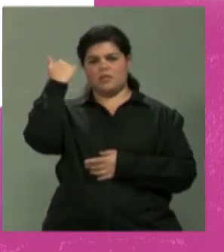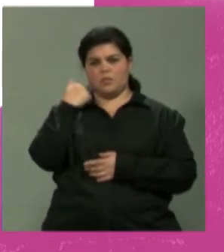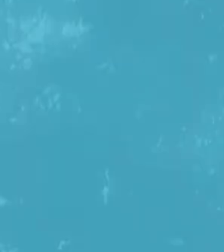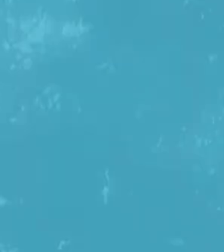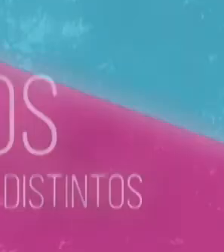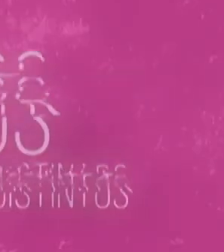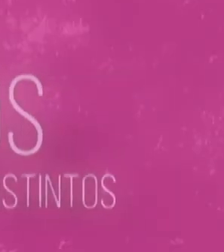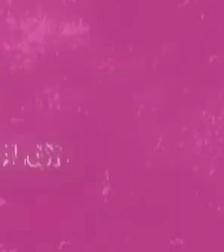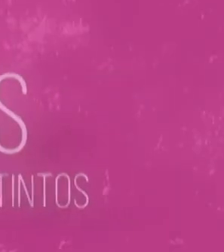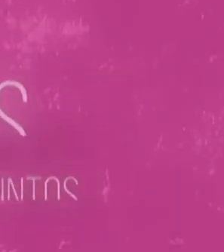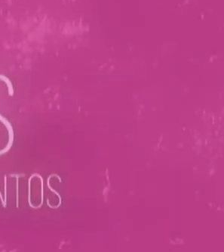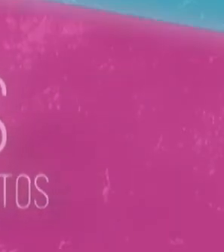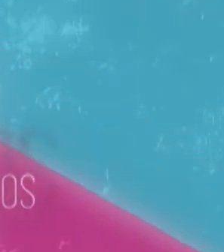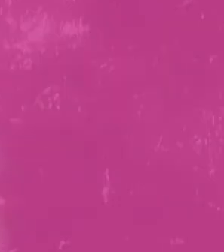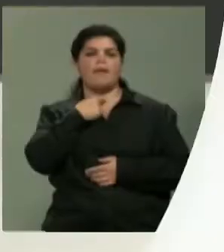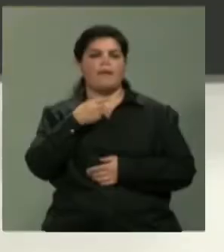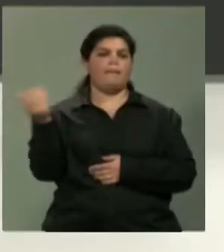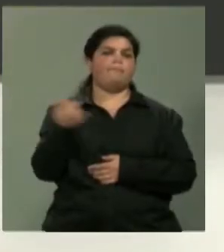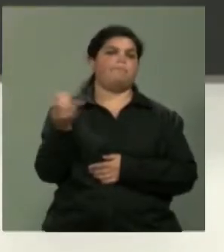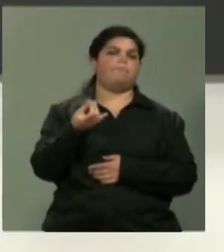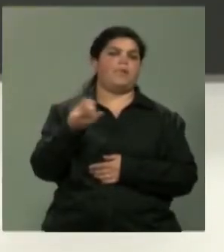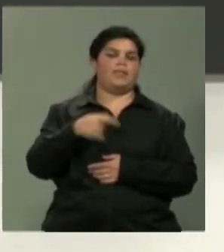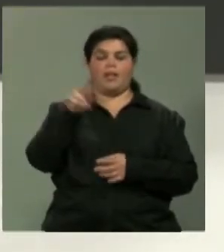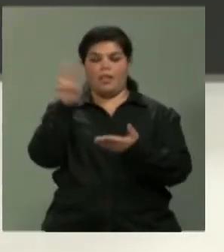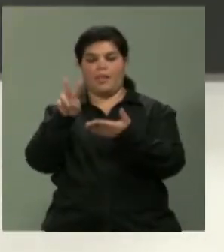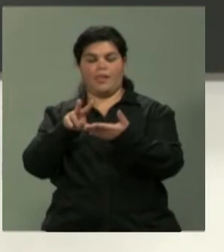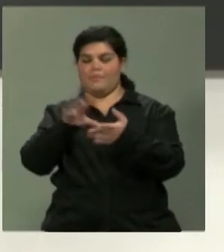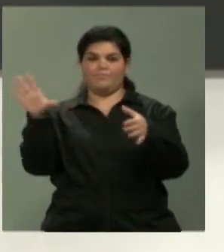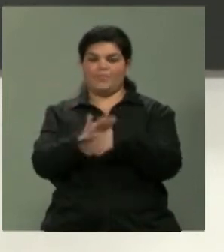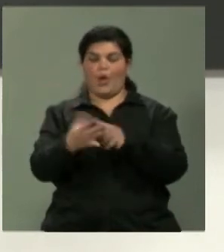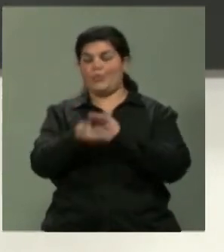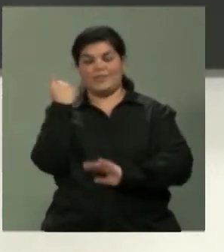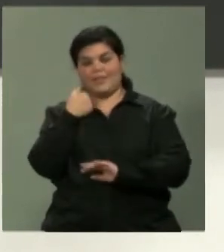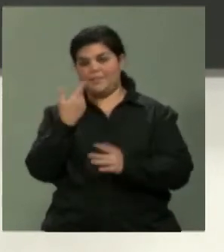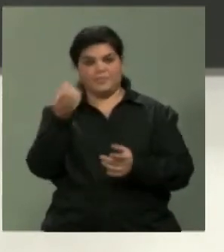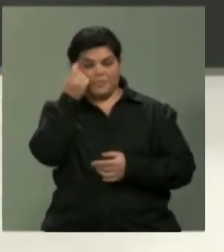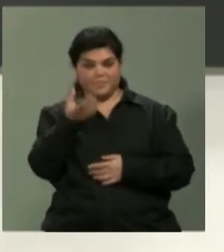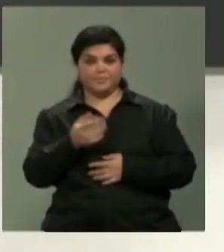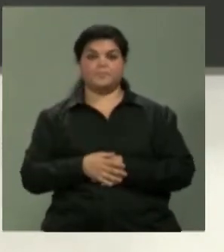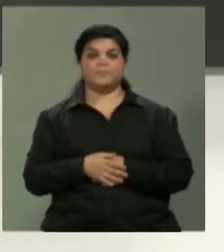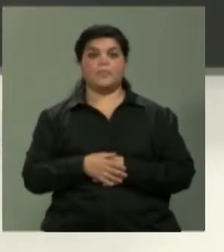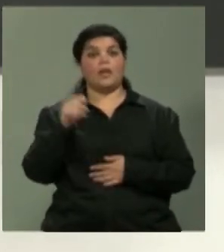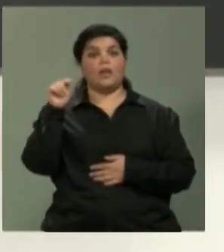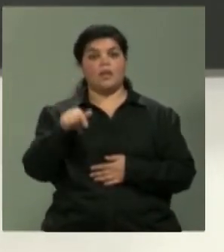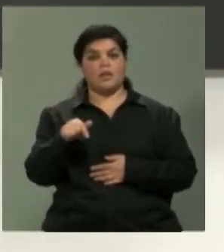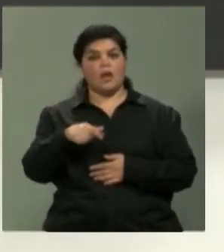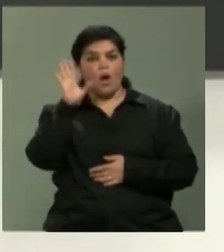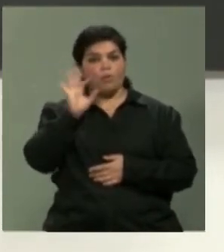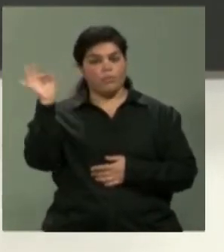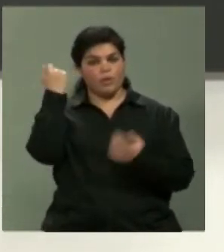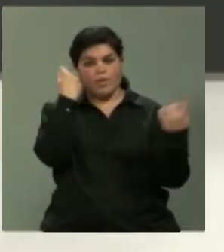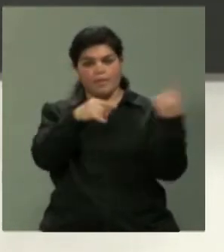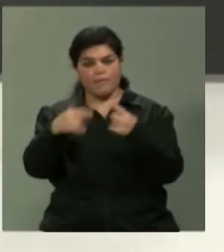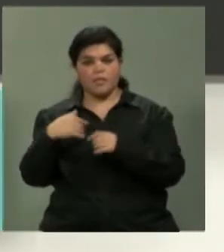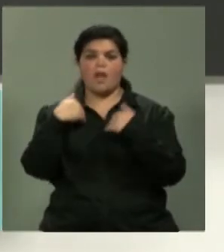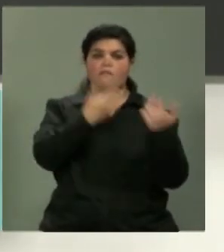alguno chicanee con bajar la edad de imputabilidad, me lo sacaron justo. Pero no importa. La cuestión es que se ven ahí también las distintas opiniones, ¿sí? A